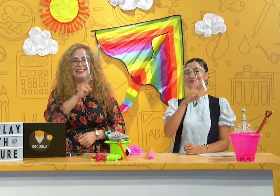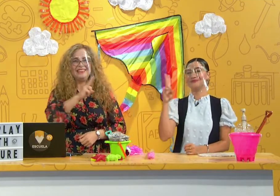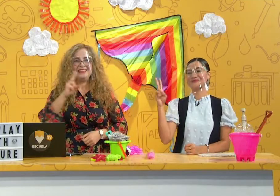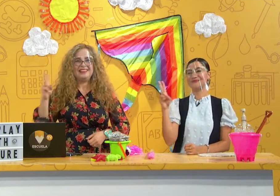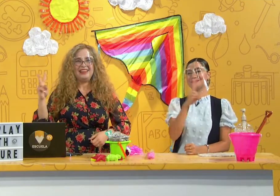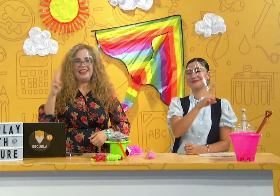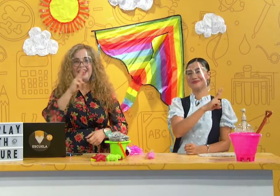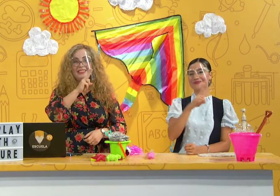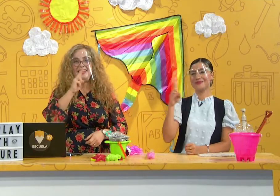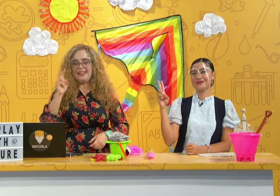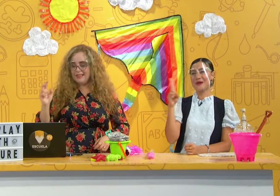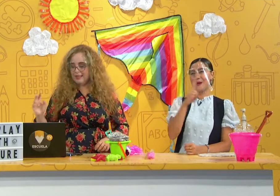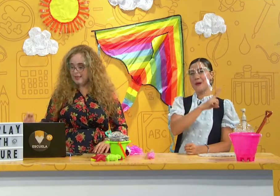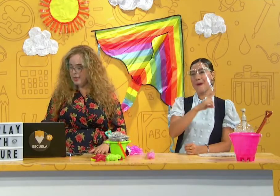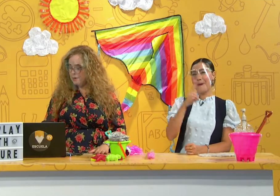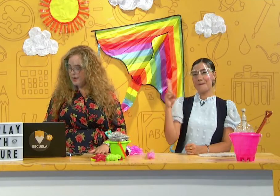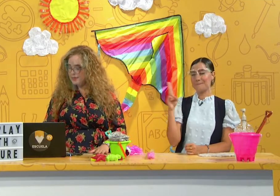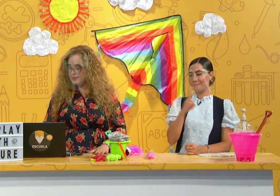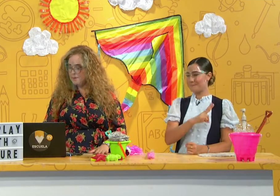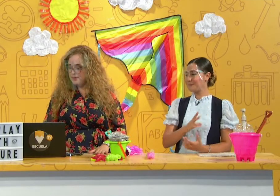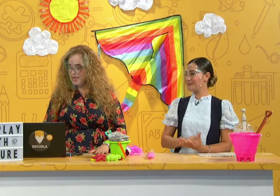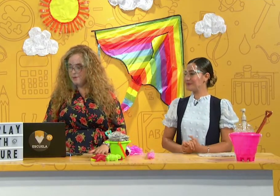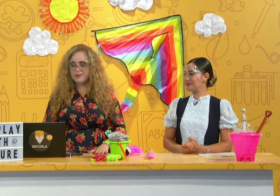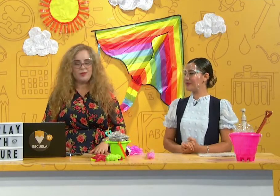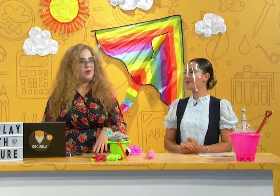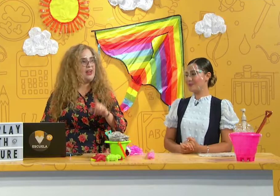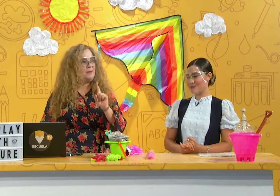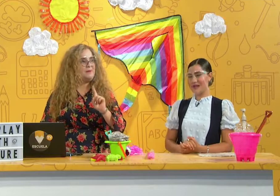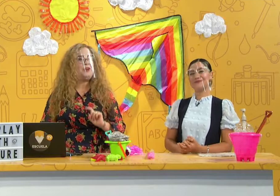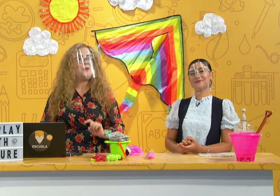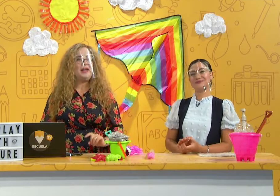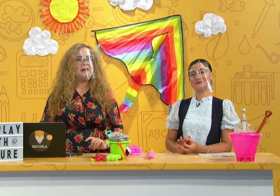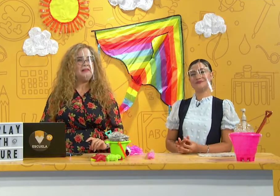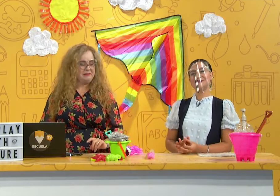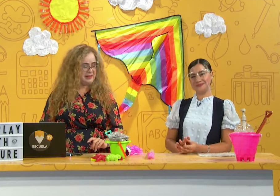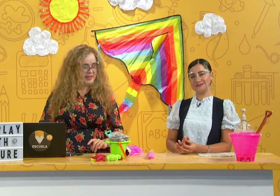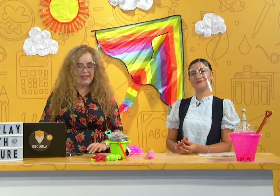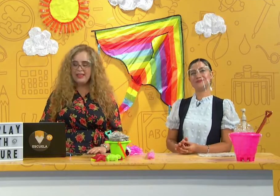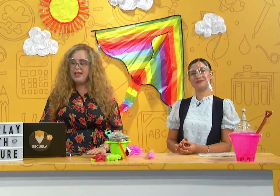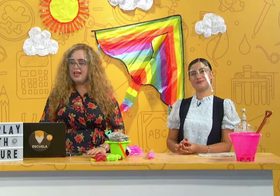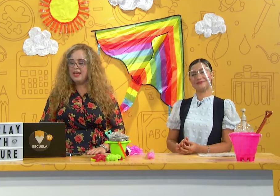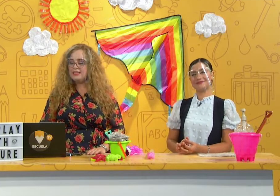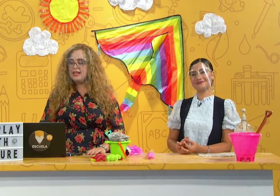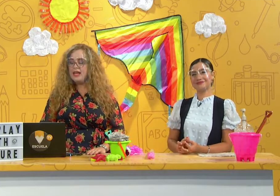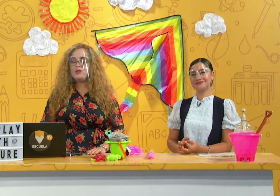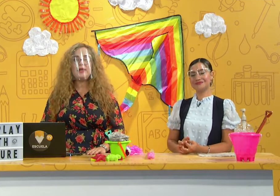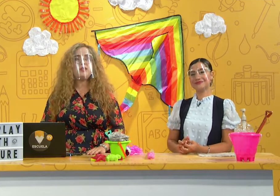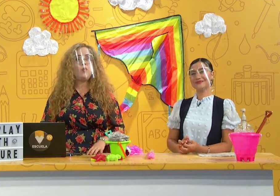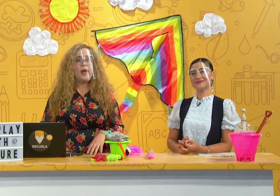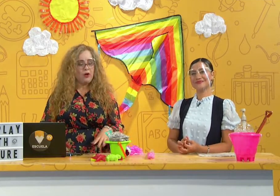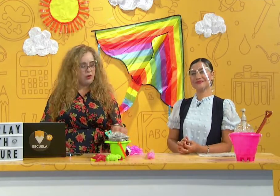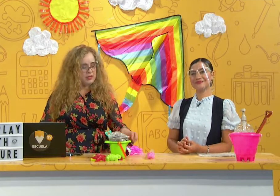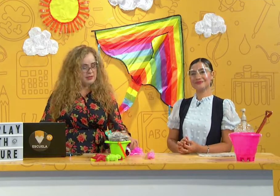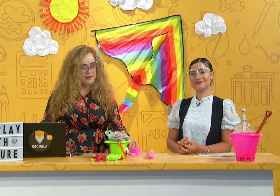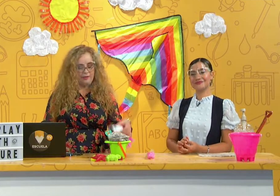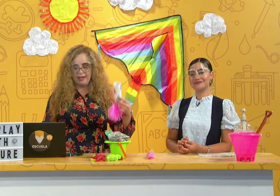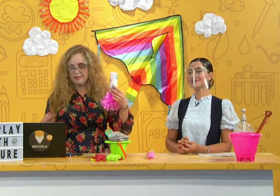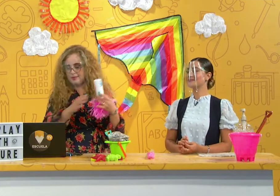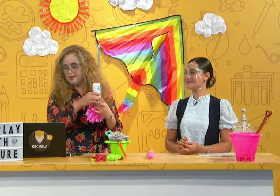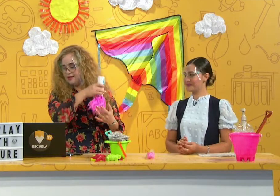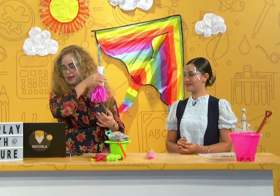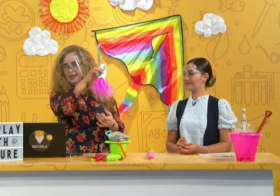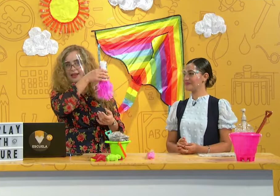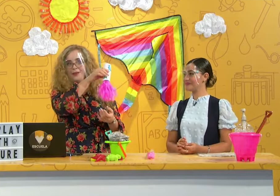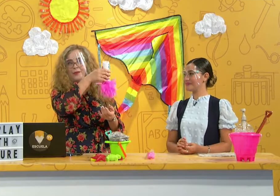viento. Excelente. ¿Qué le parece si empezamos con el primer juego, verdad? Uh-huh. En este caso es juego con